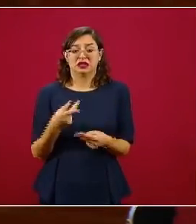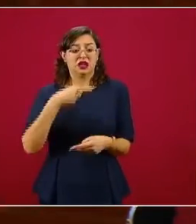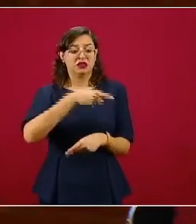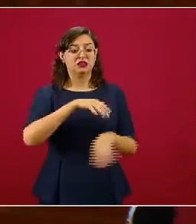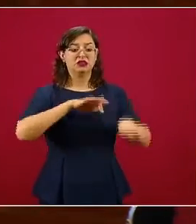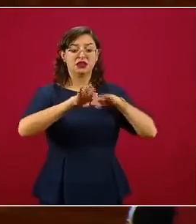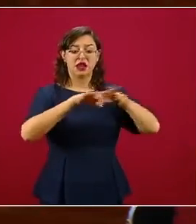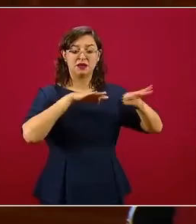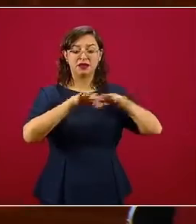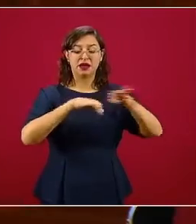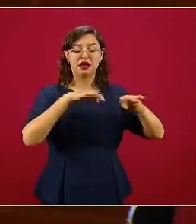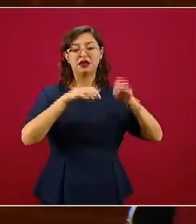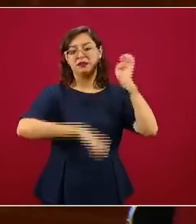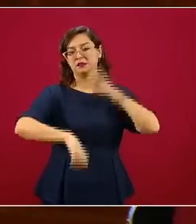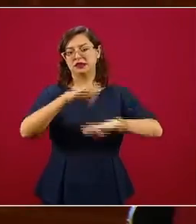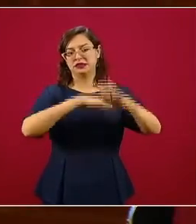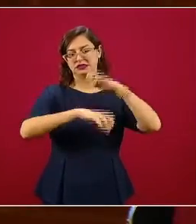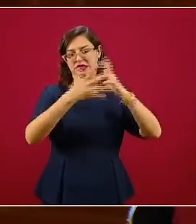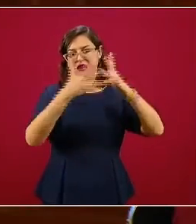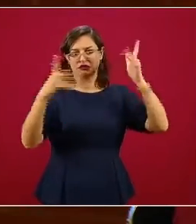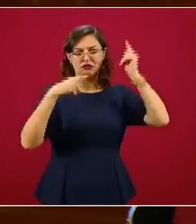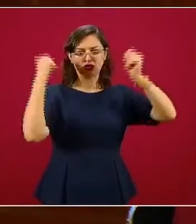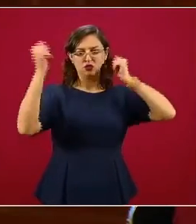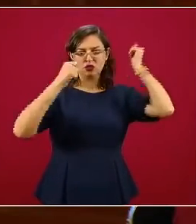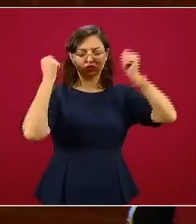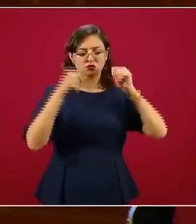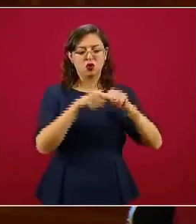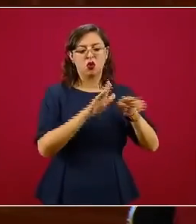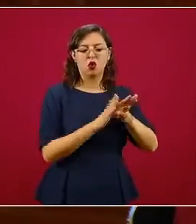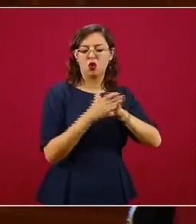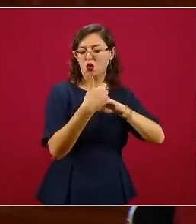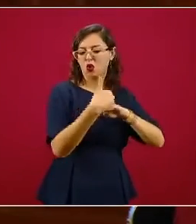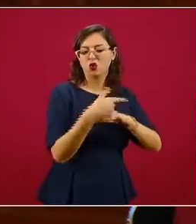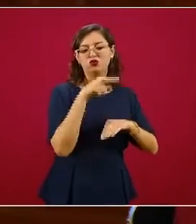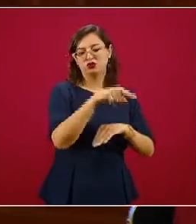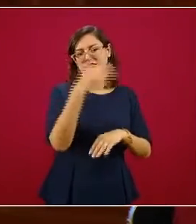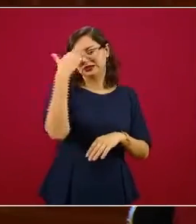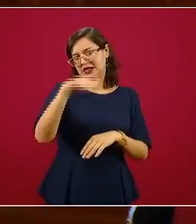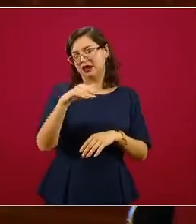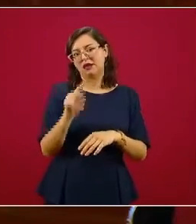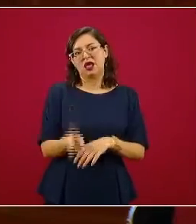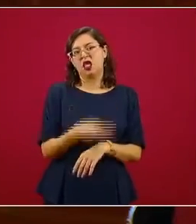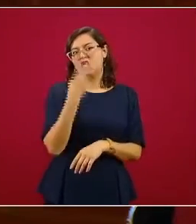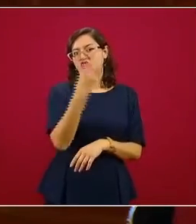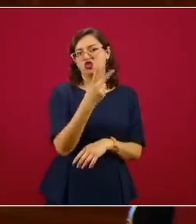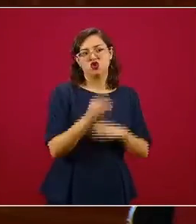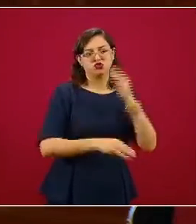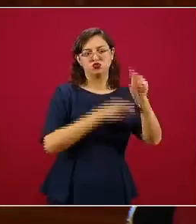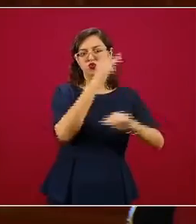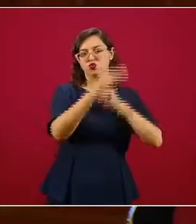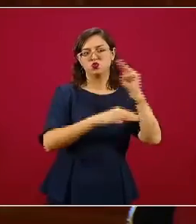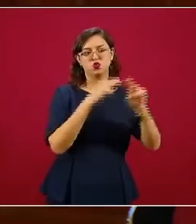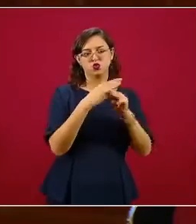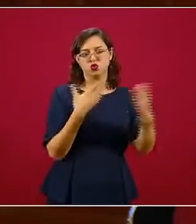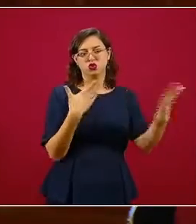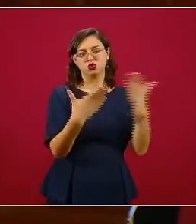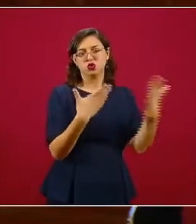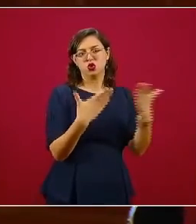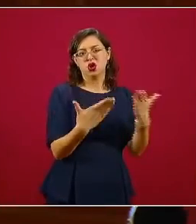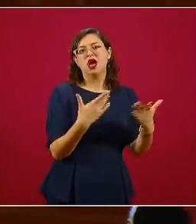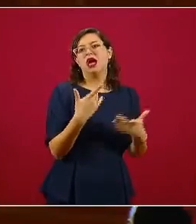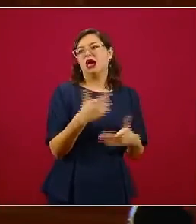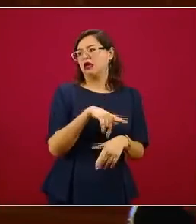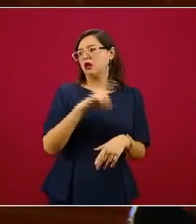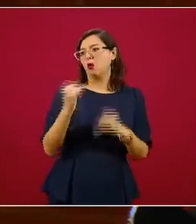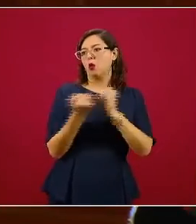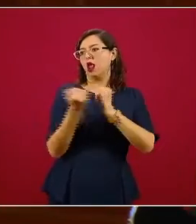turismo que están en Los Cabos. Sabe usted que son dos mundos los que se viven ahí, como se viven en Acapulco y en otros centros turísticos.